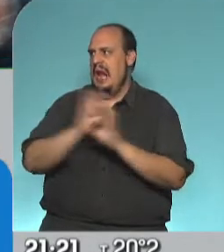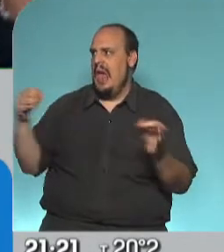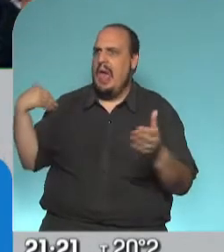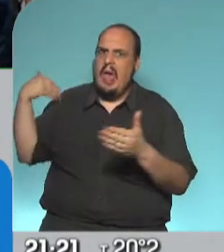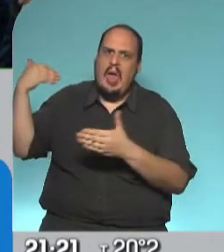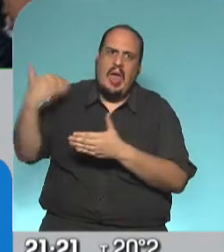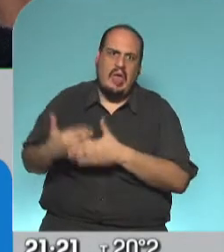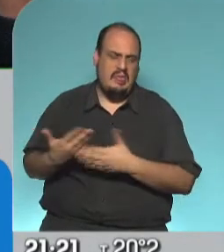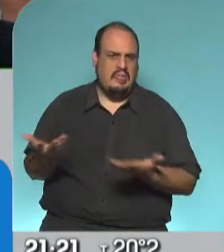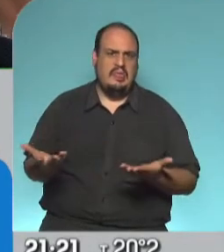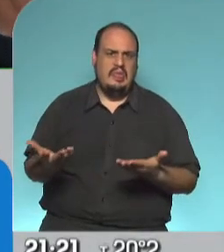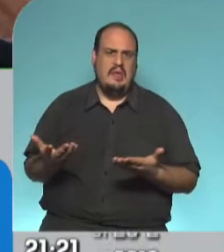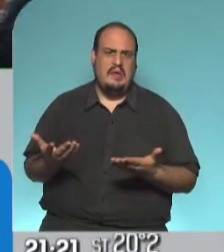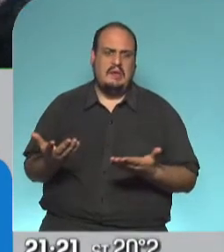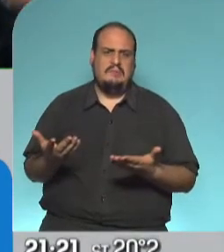tiene distintas